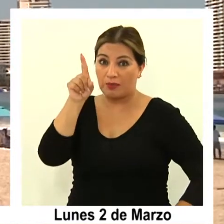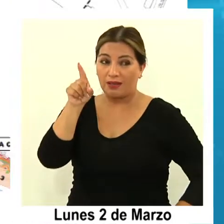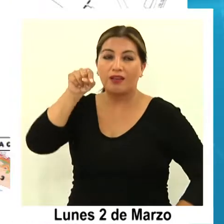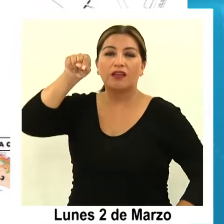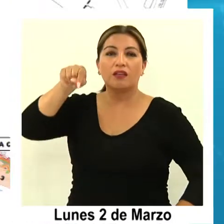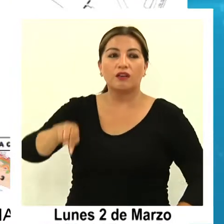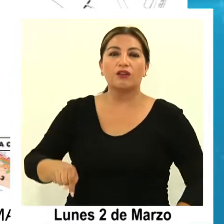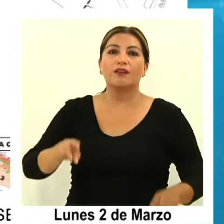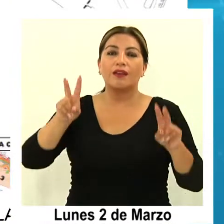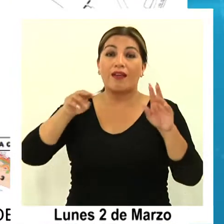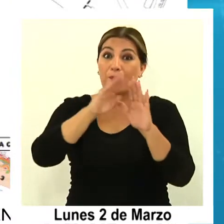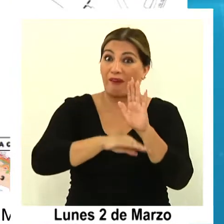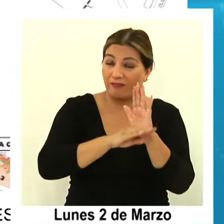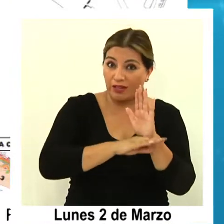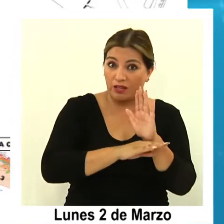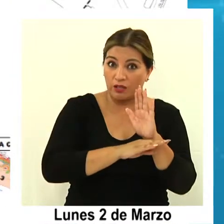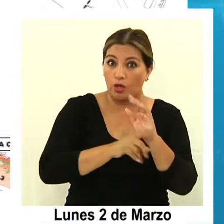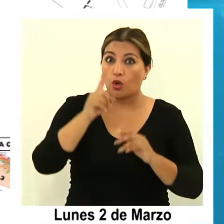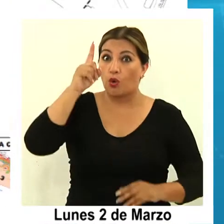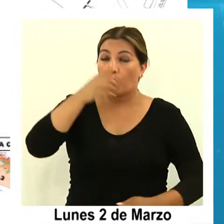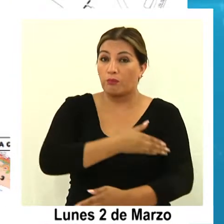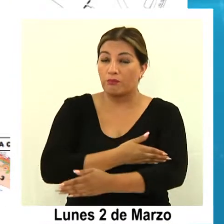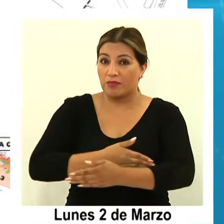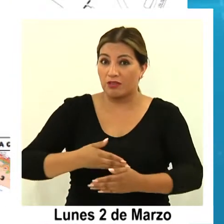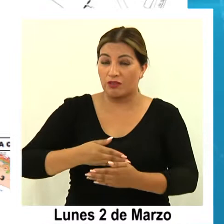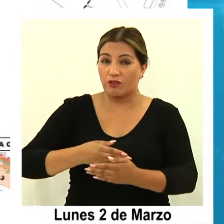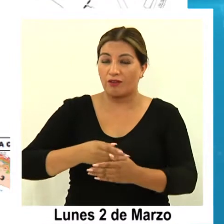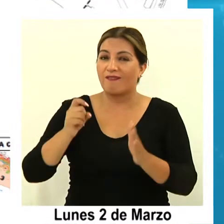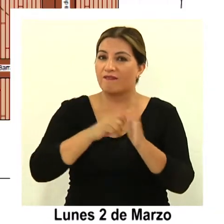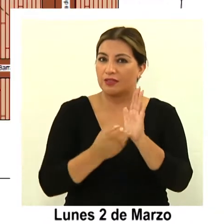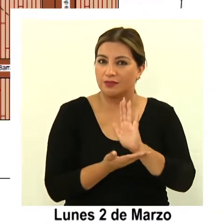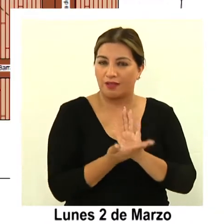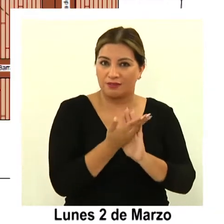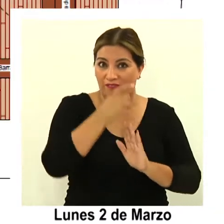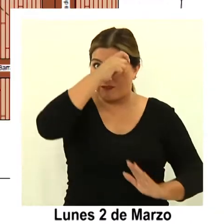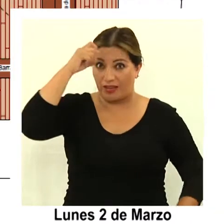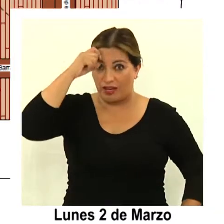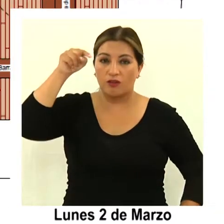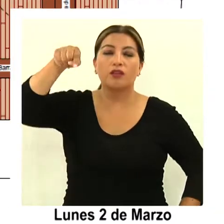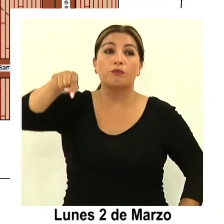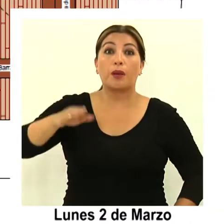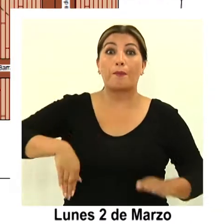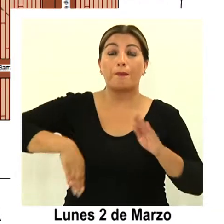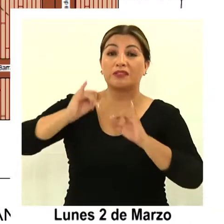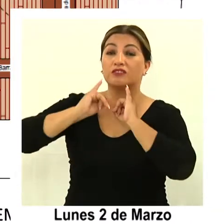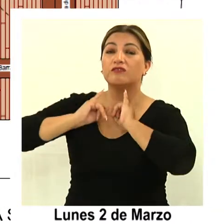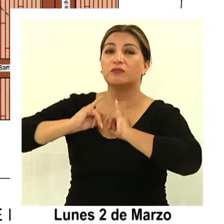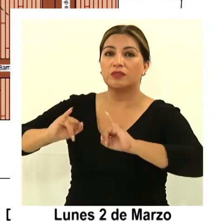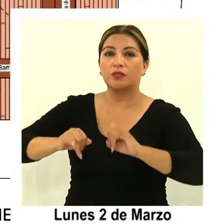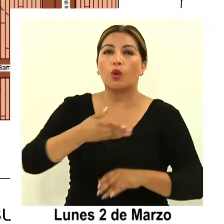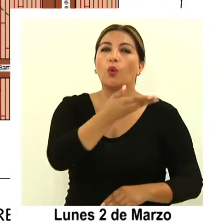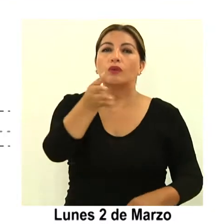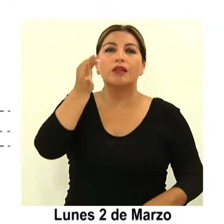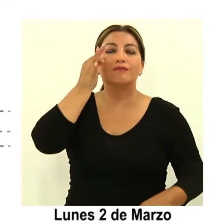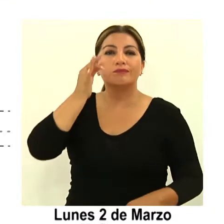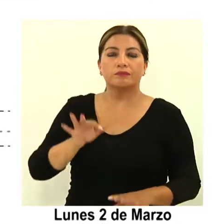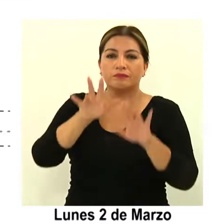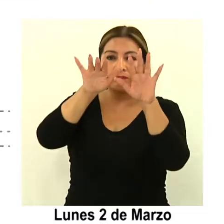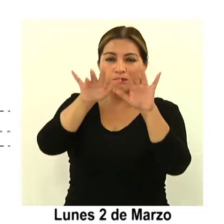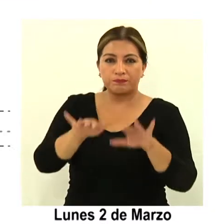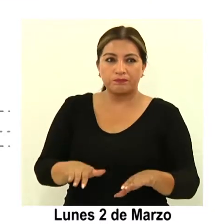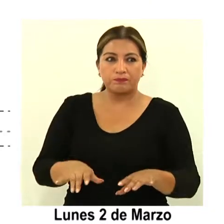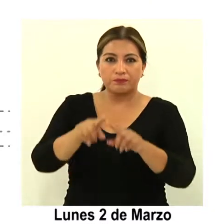800 mil pesos en temporada baja y un millón de pesos en temporada alta. Para más información deben